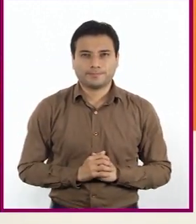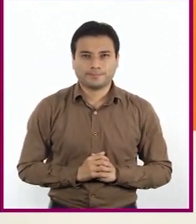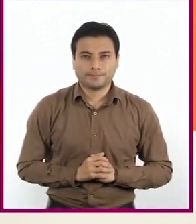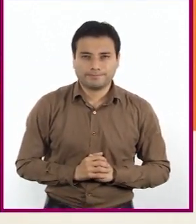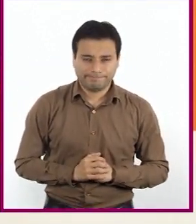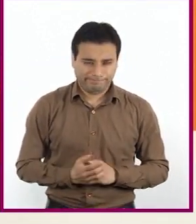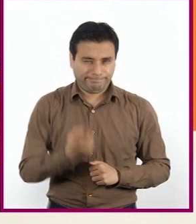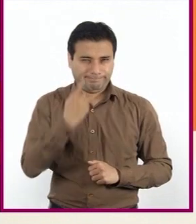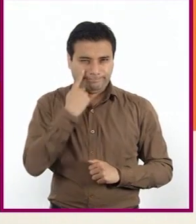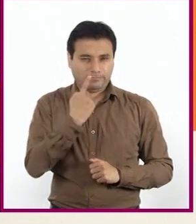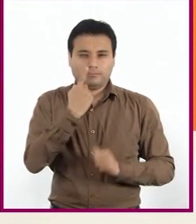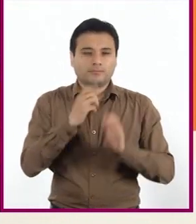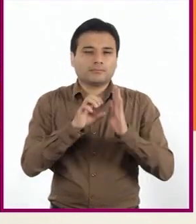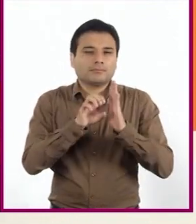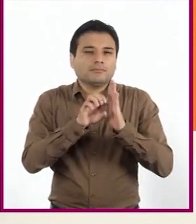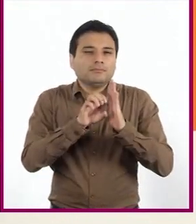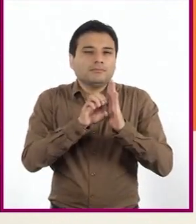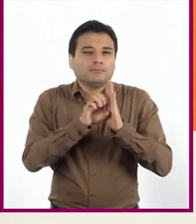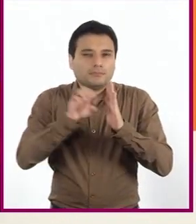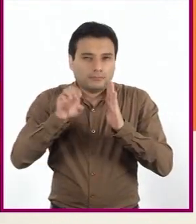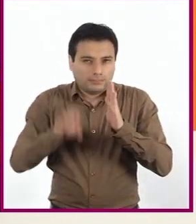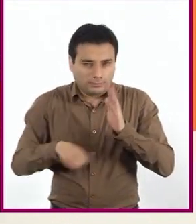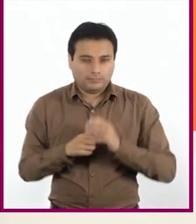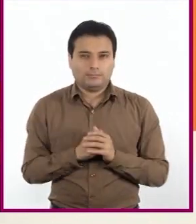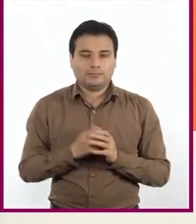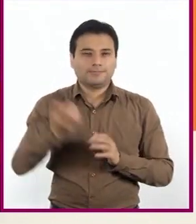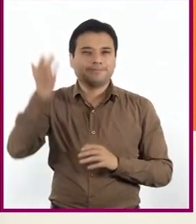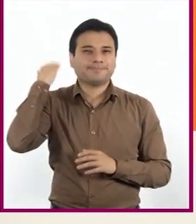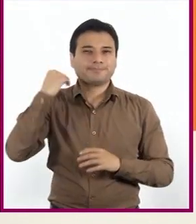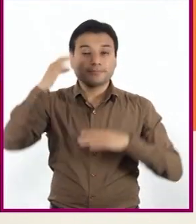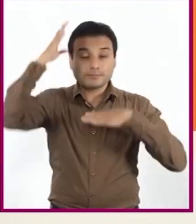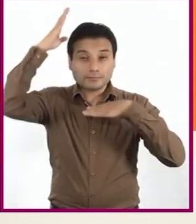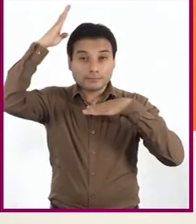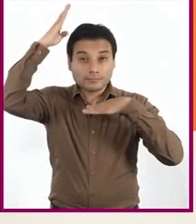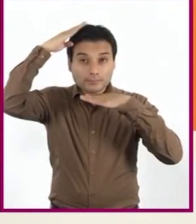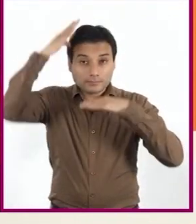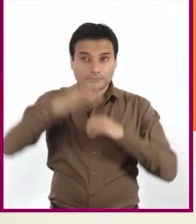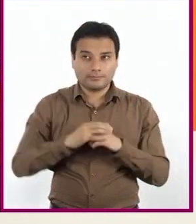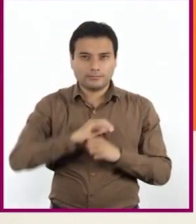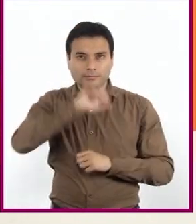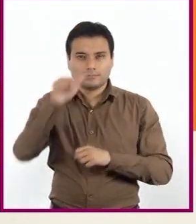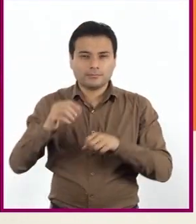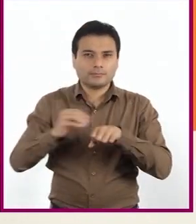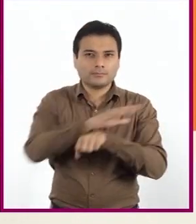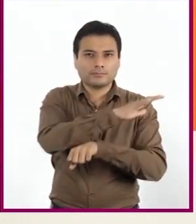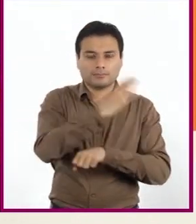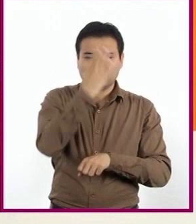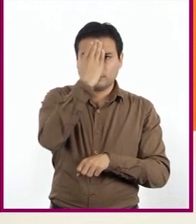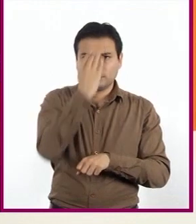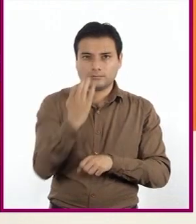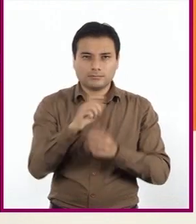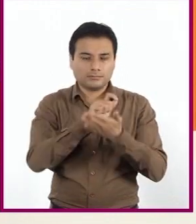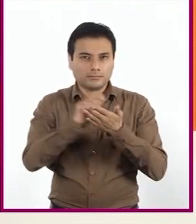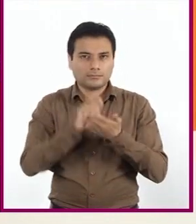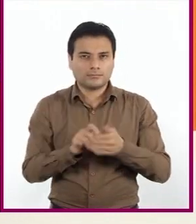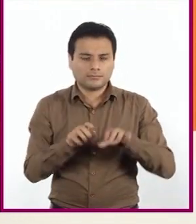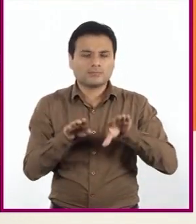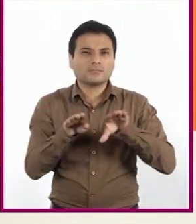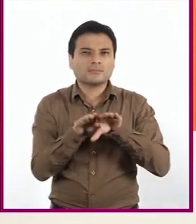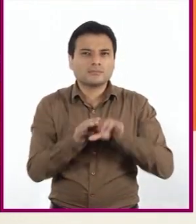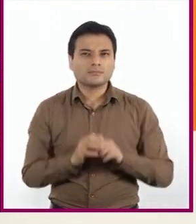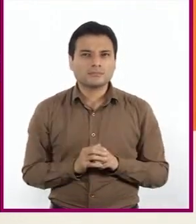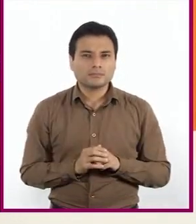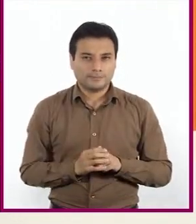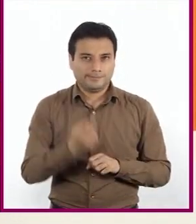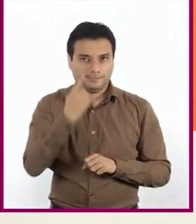Pongamos un ejemplo de cómo la iconografía olmeca influyó en la escritura maya. La mano fue un elemento de ascenso